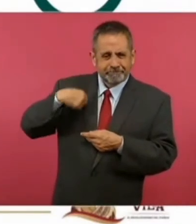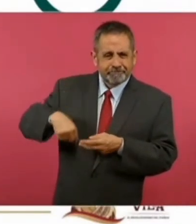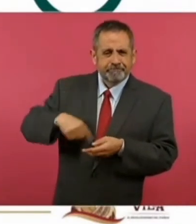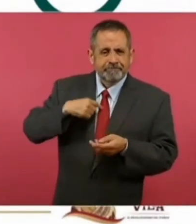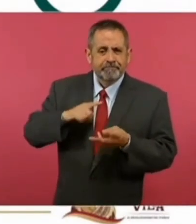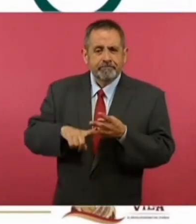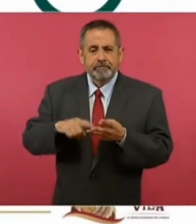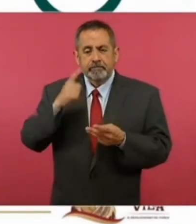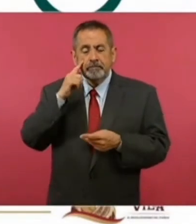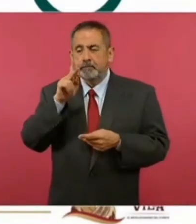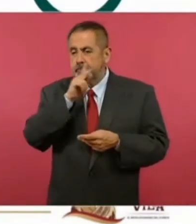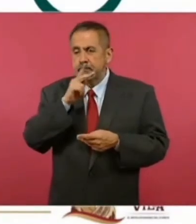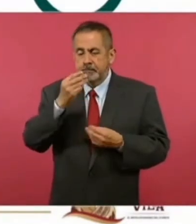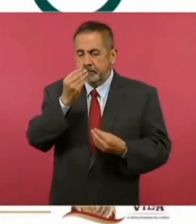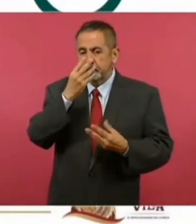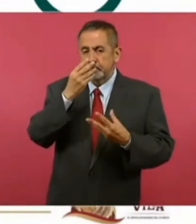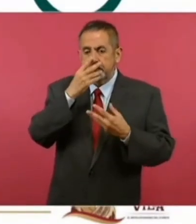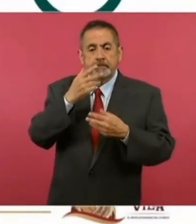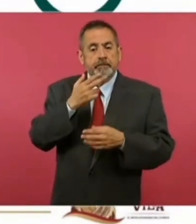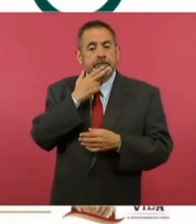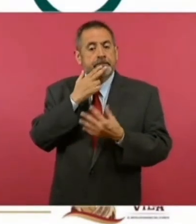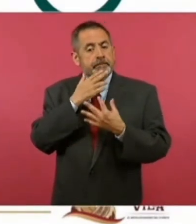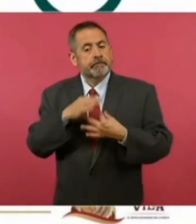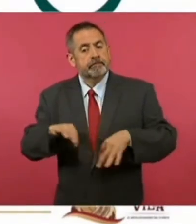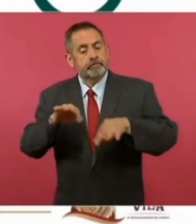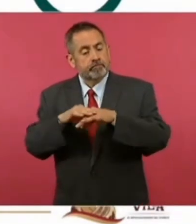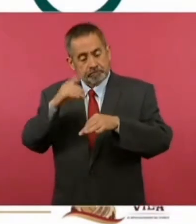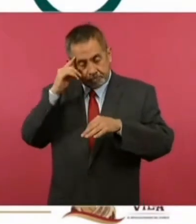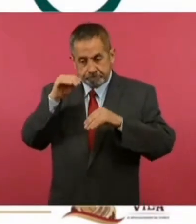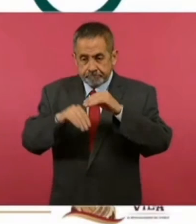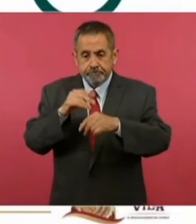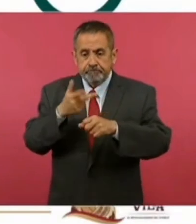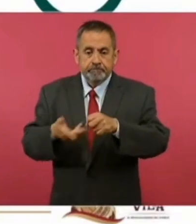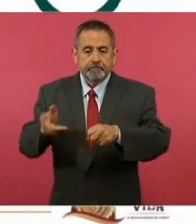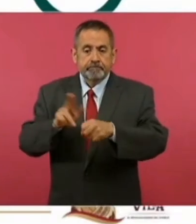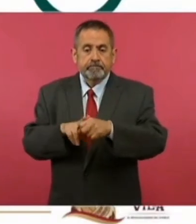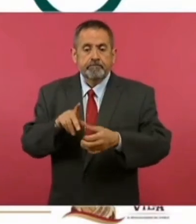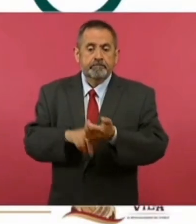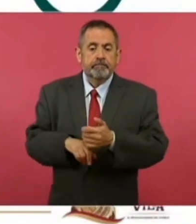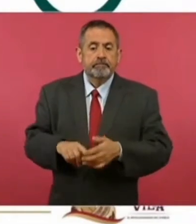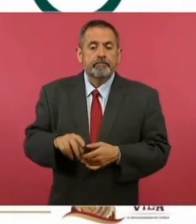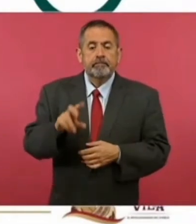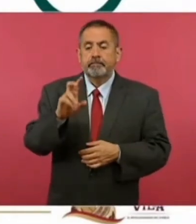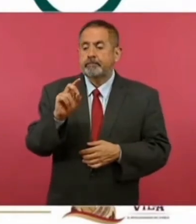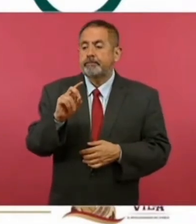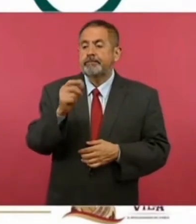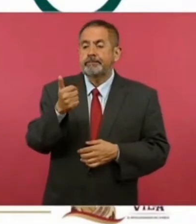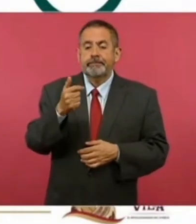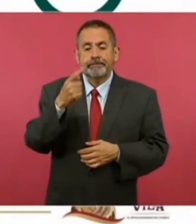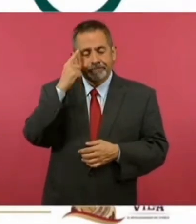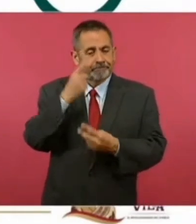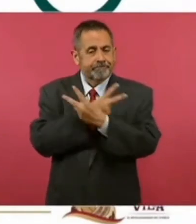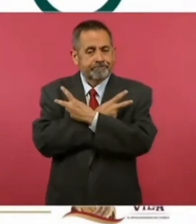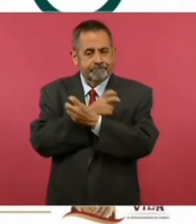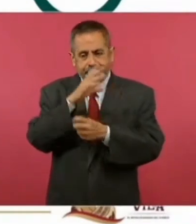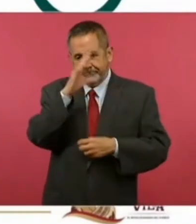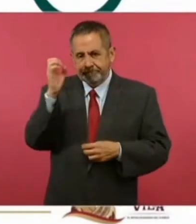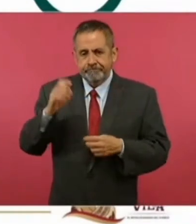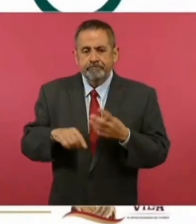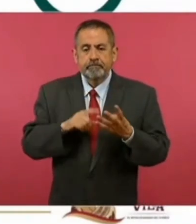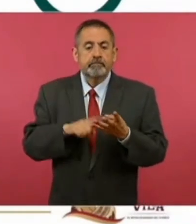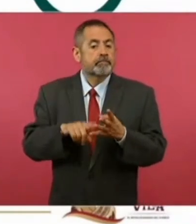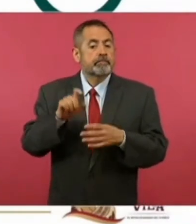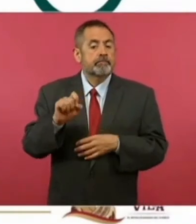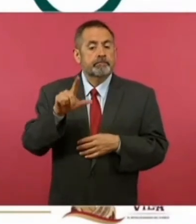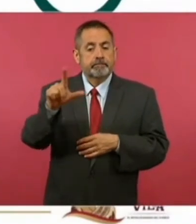que son fundamentales para poder tener una operación plena en los hospitales 36 unidades radiológicas así